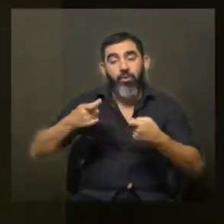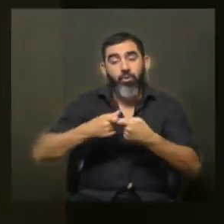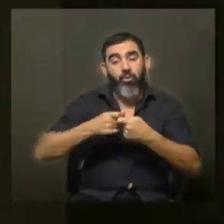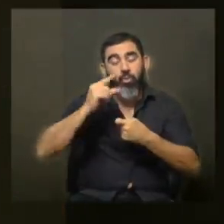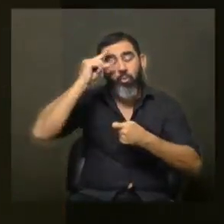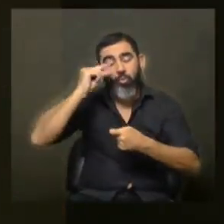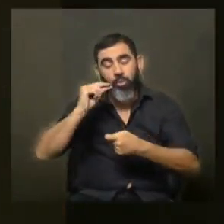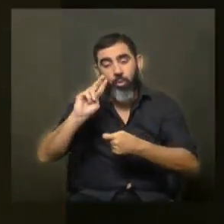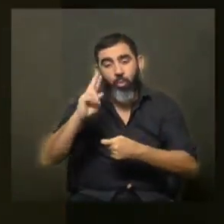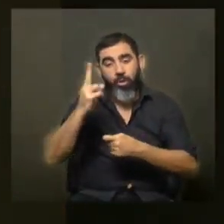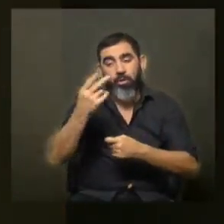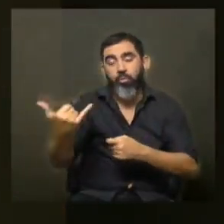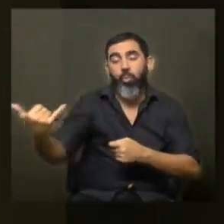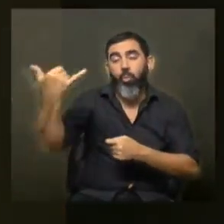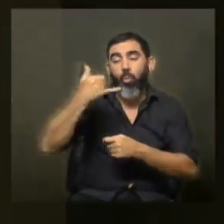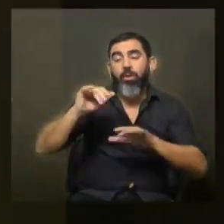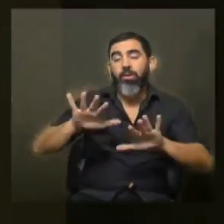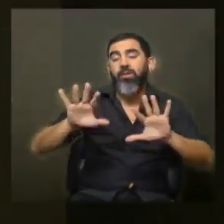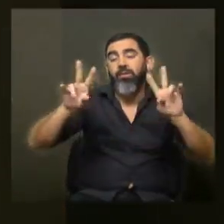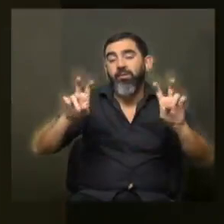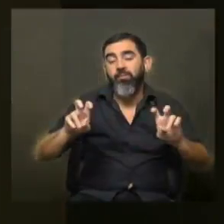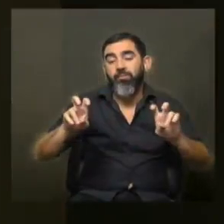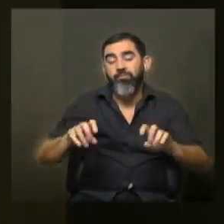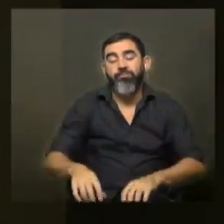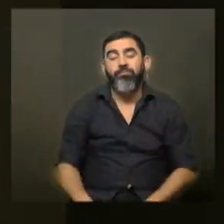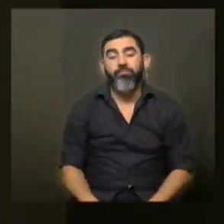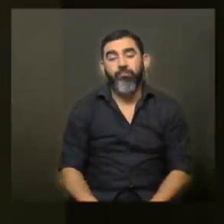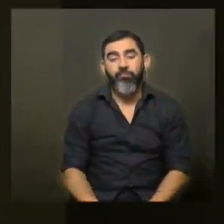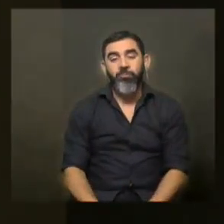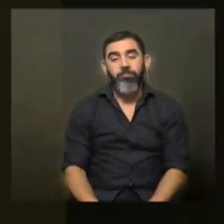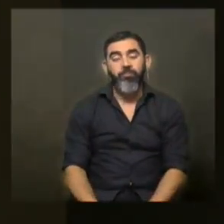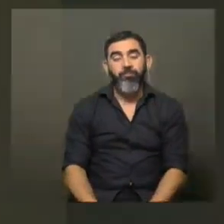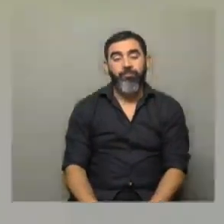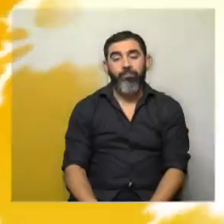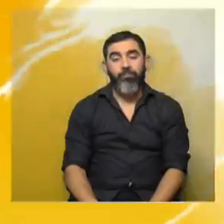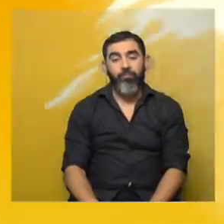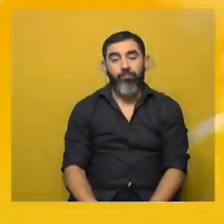Uruguay. Esto es lo que nos contó Cecilia Orellana sobre las parasomnias y el sonambulismo.